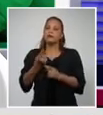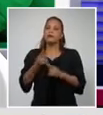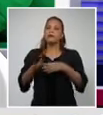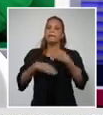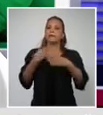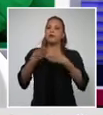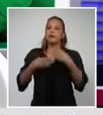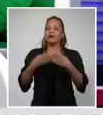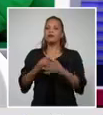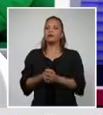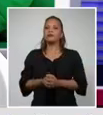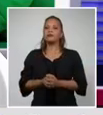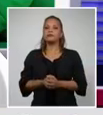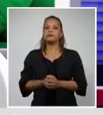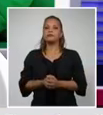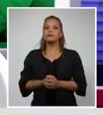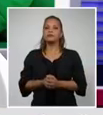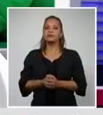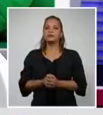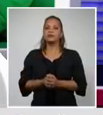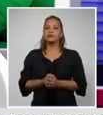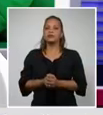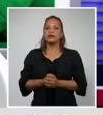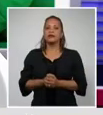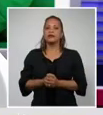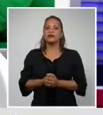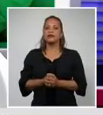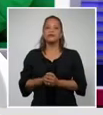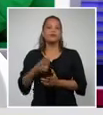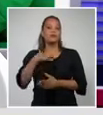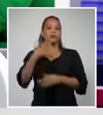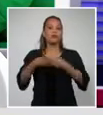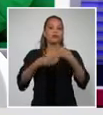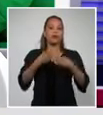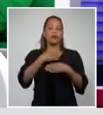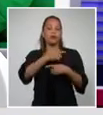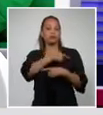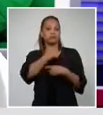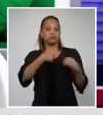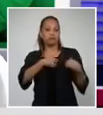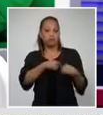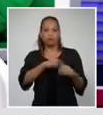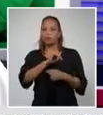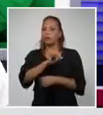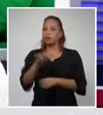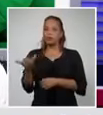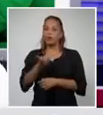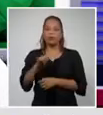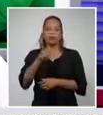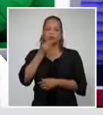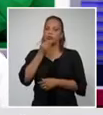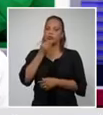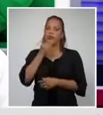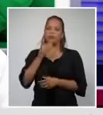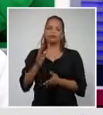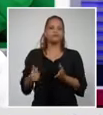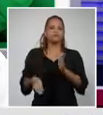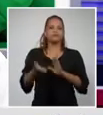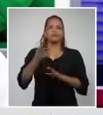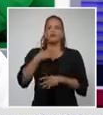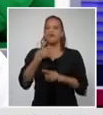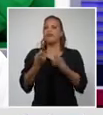extrema seguida de una fibrilación ventricular, de la cual no fue posible reanimarla